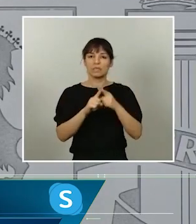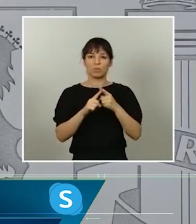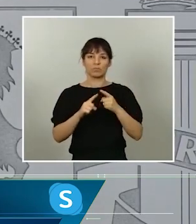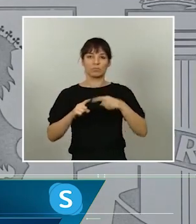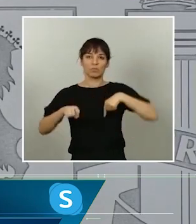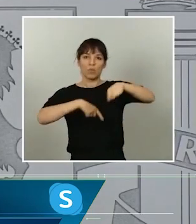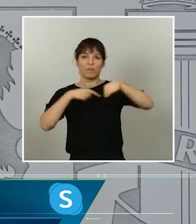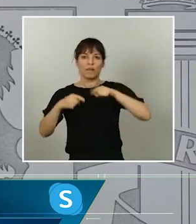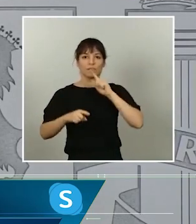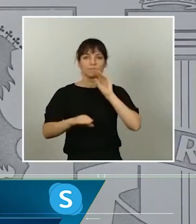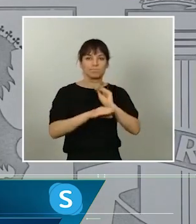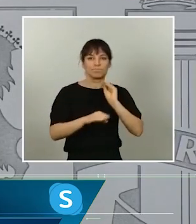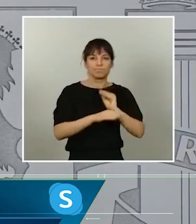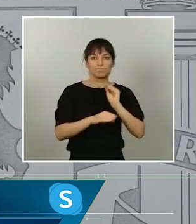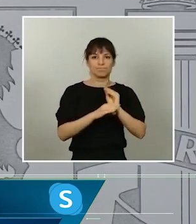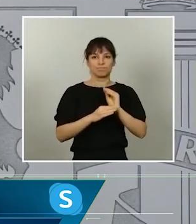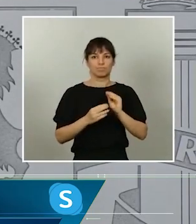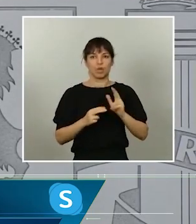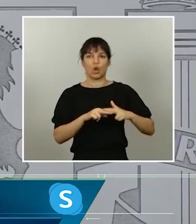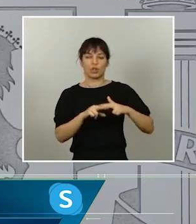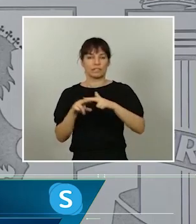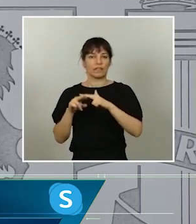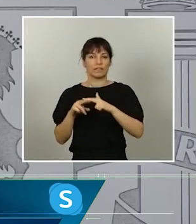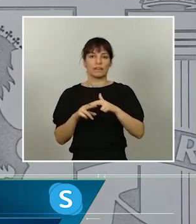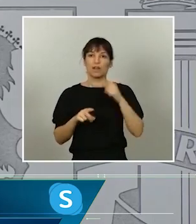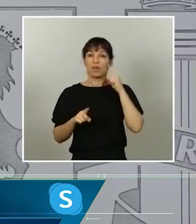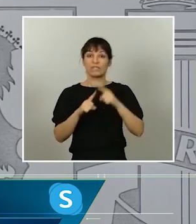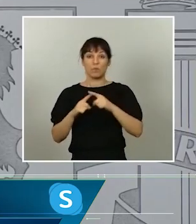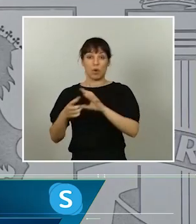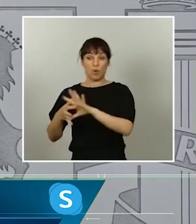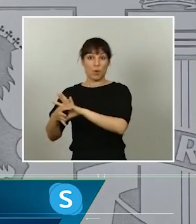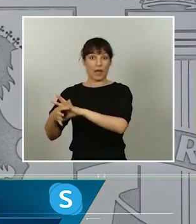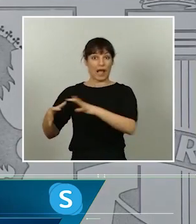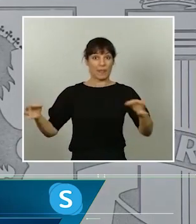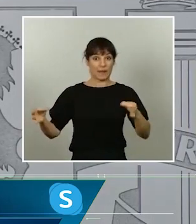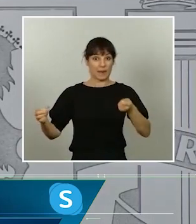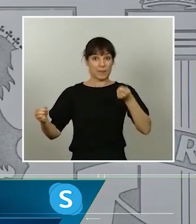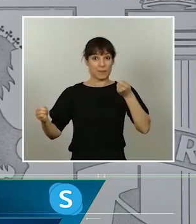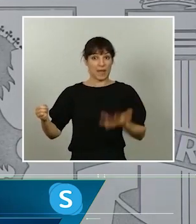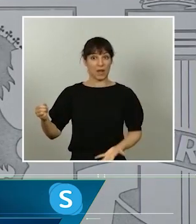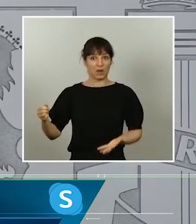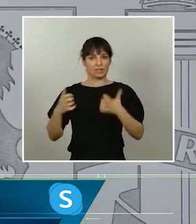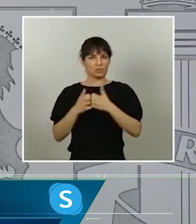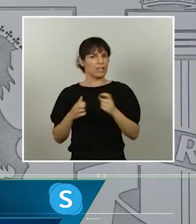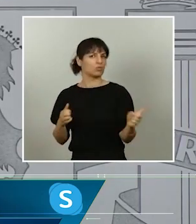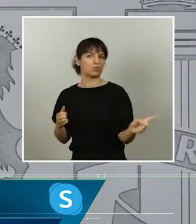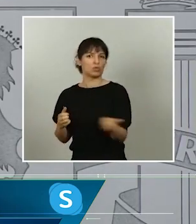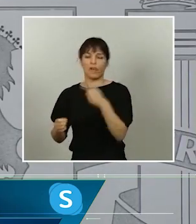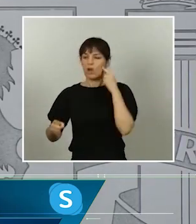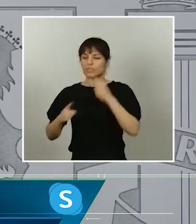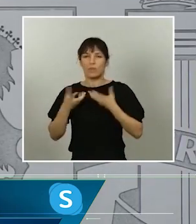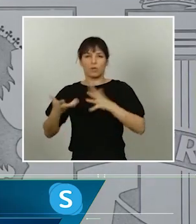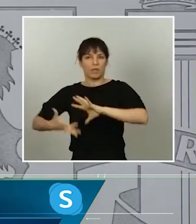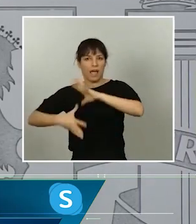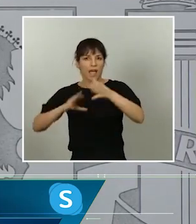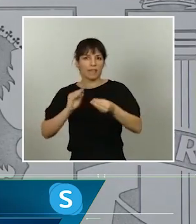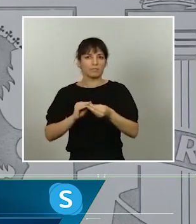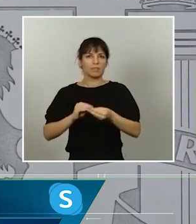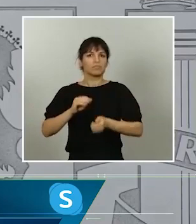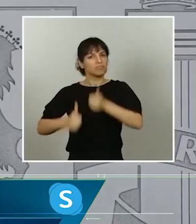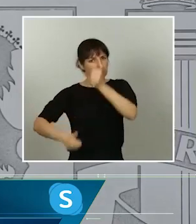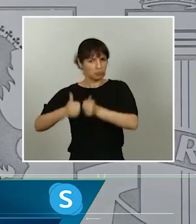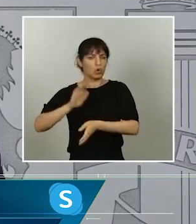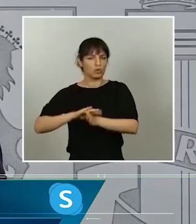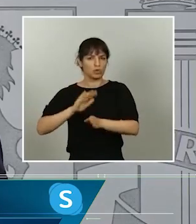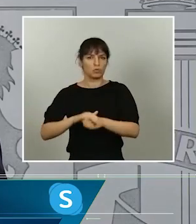lo peor en todo lo peor es decir me gustaría que fuéramos los campeones pues que saliéramos en los informes pisa los primeros los segundos son los